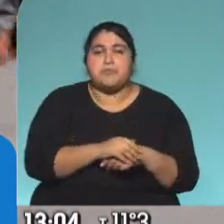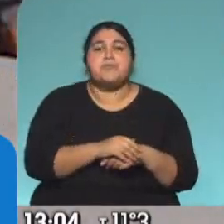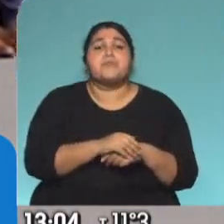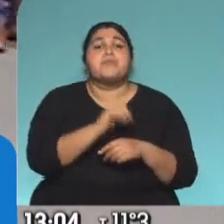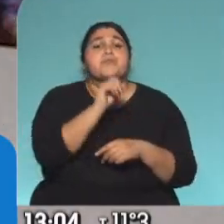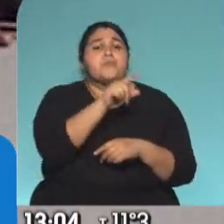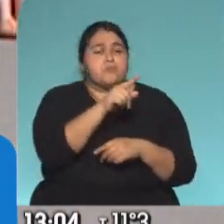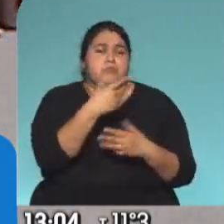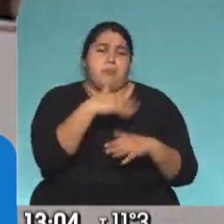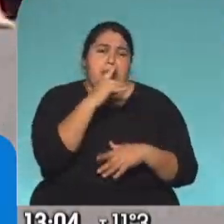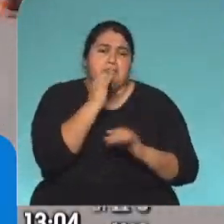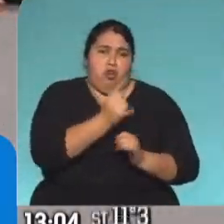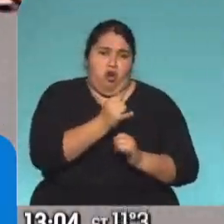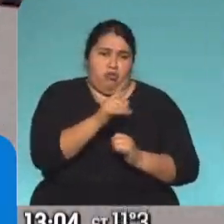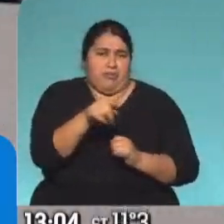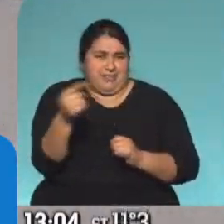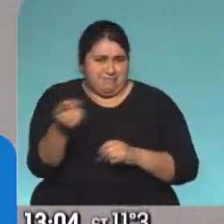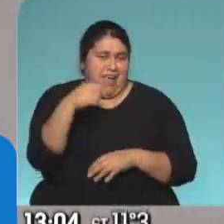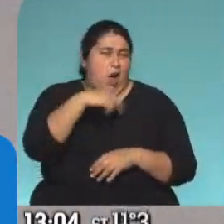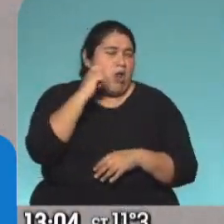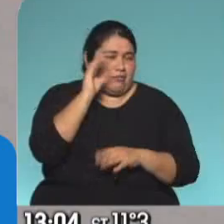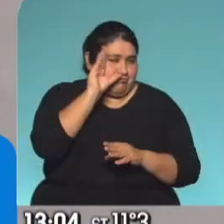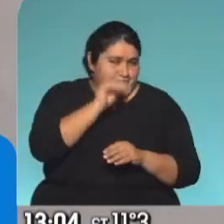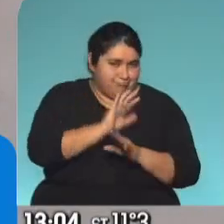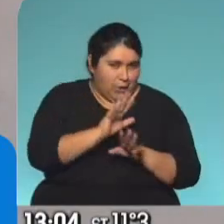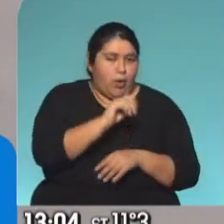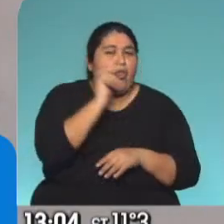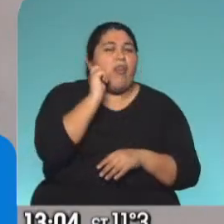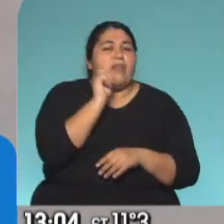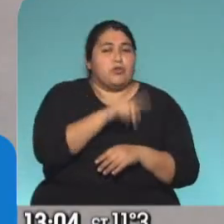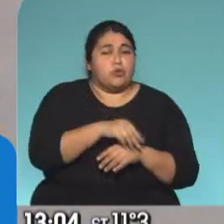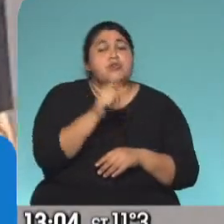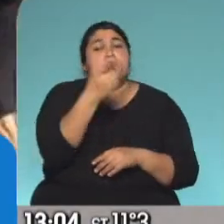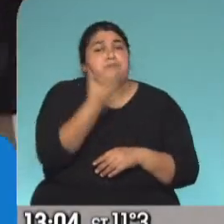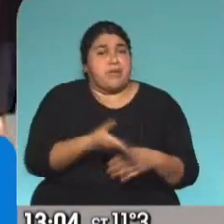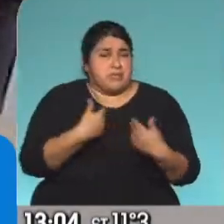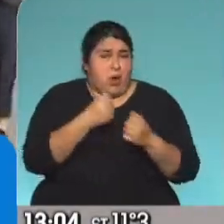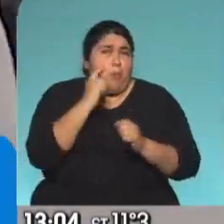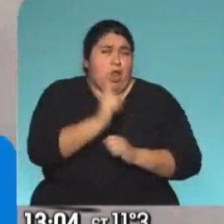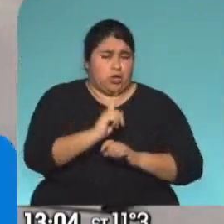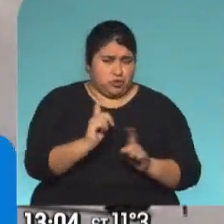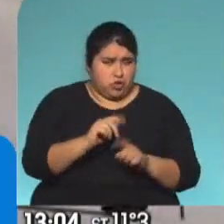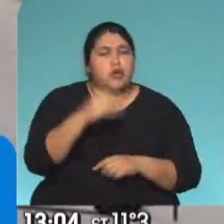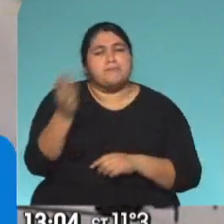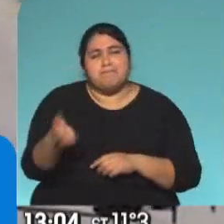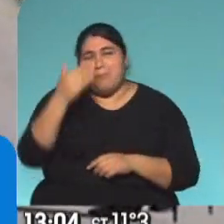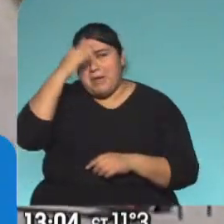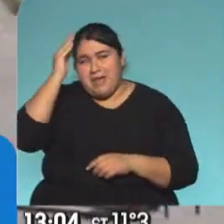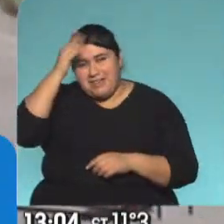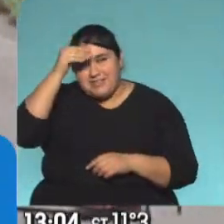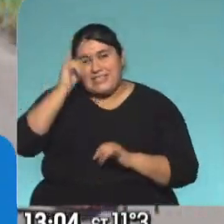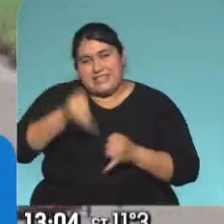es obviamente mucho más joven que Trump, no me acuerdo ahora cuántos, varias décadas más joven. Sí. Así que su condición no es de riesgo. El caso del presidente de Estados Unidos, sí, yo decía al